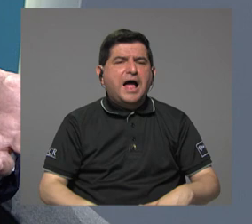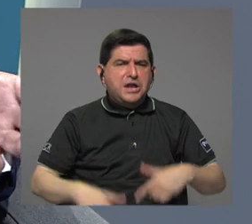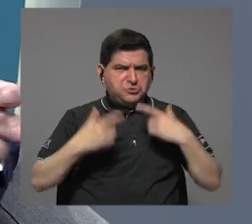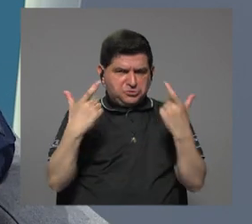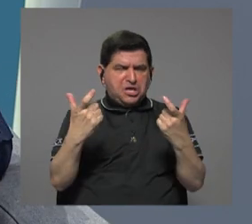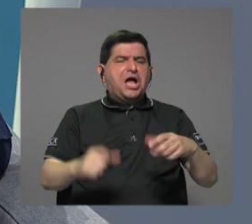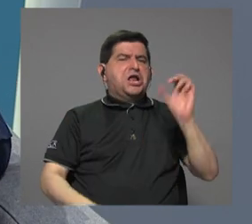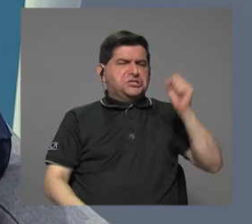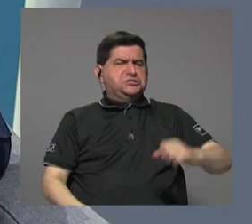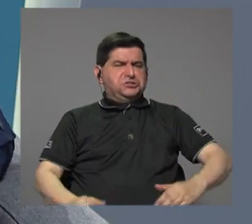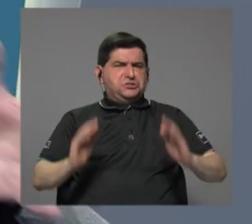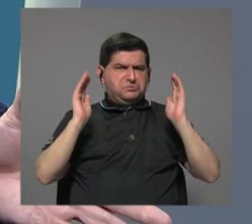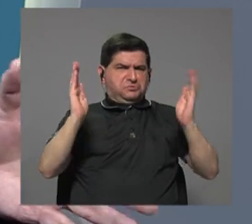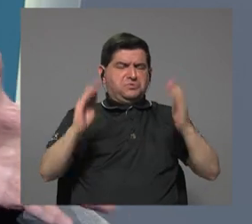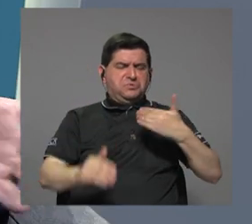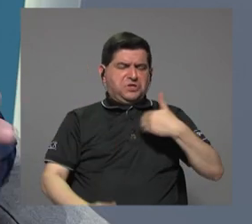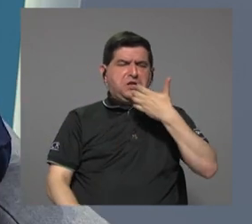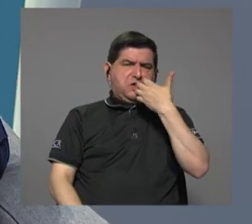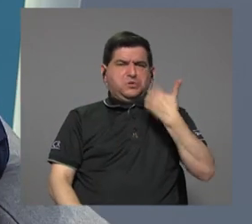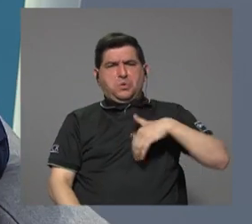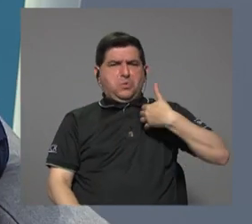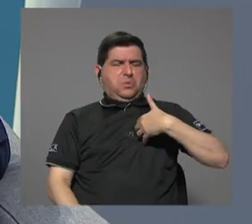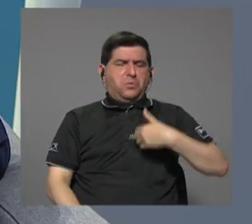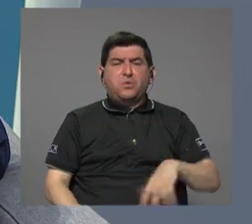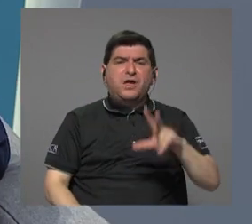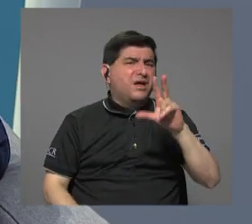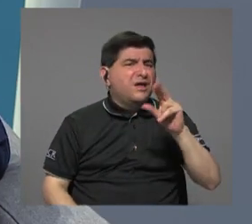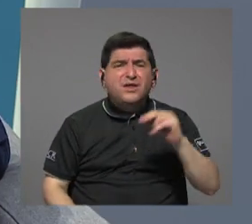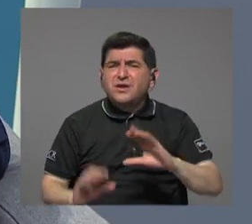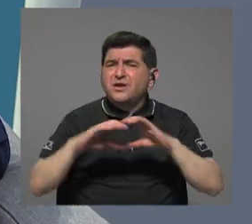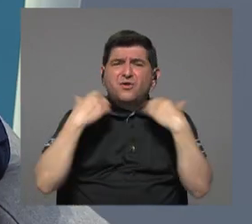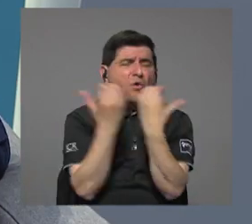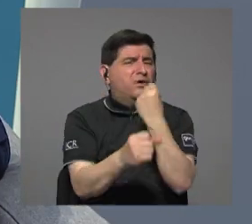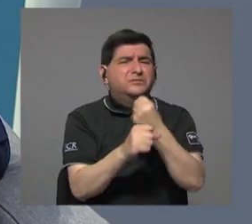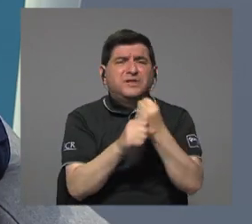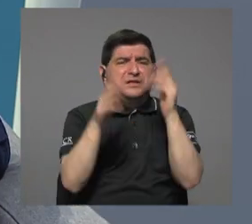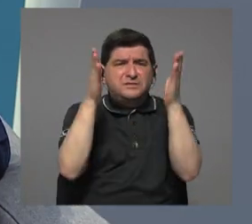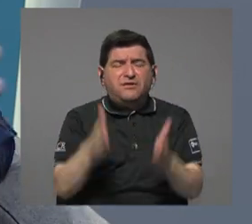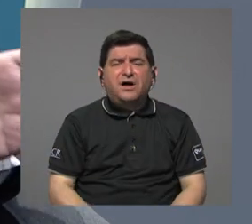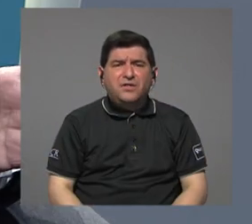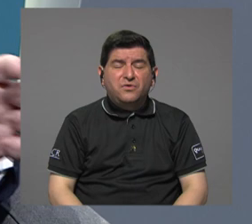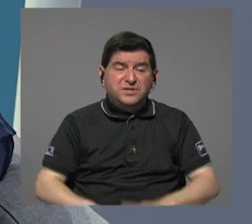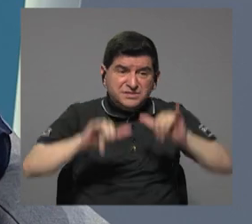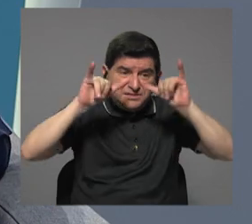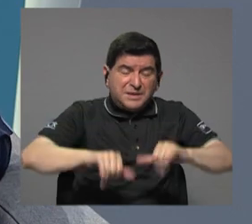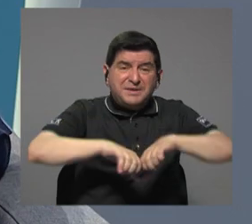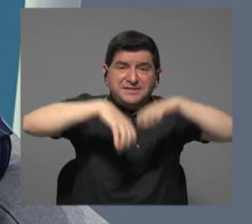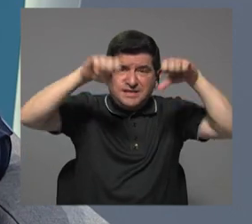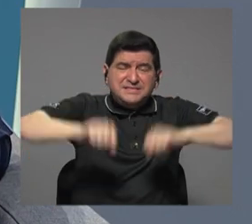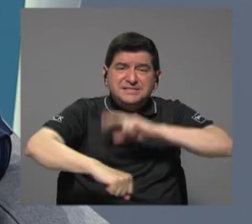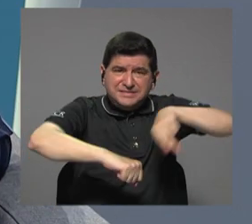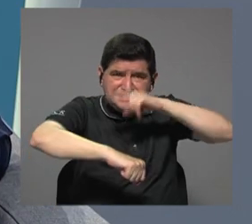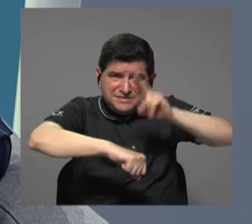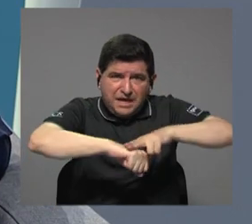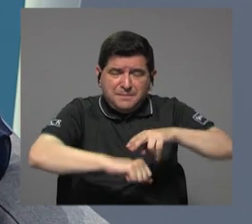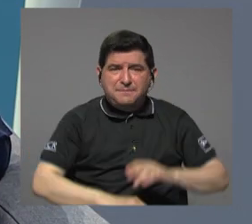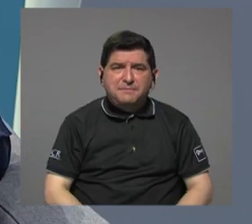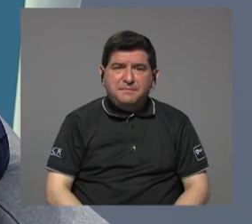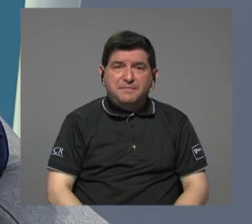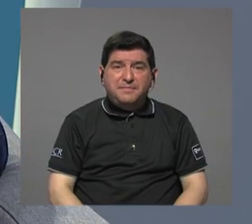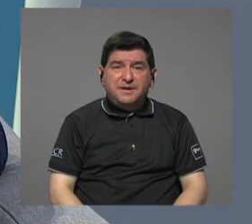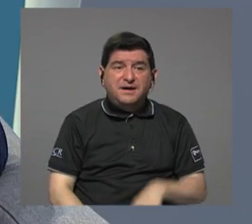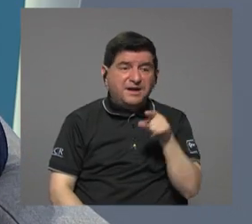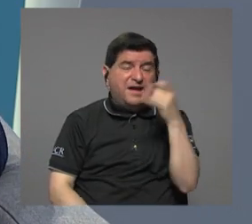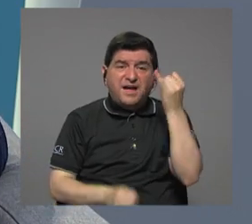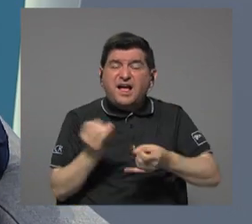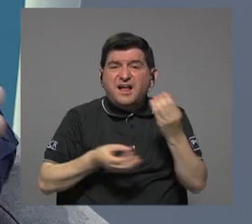a los que tienen privilegios y no a la clase trabajadora que está sosteniendo el sistema nacional que lo que vamos a